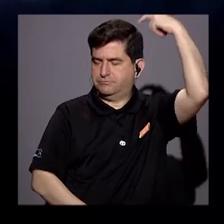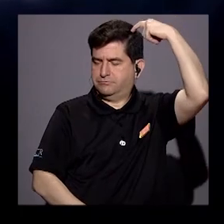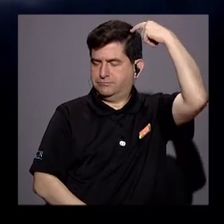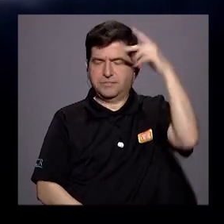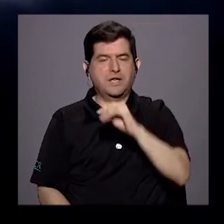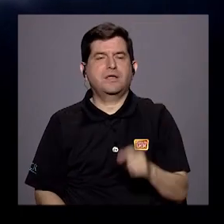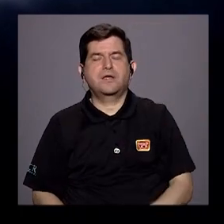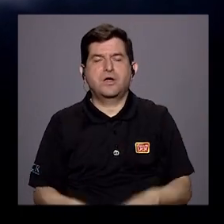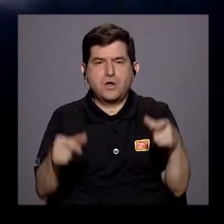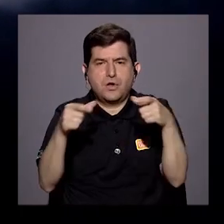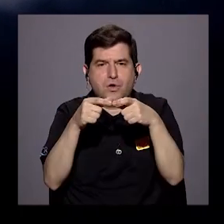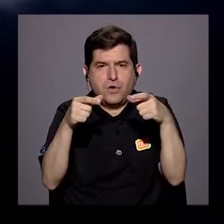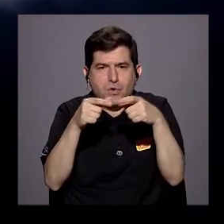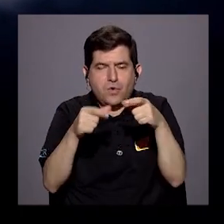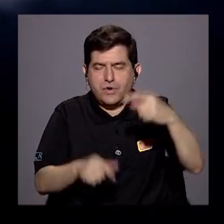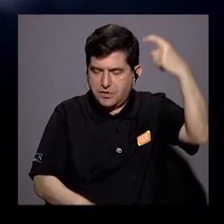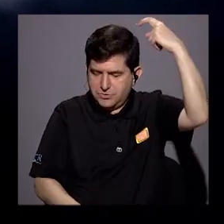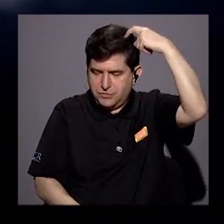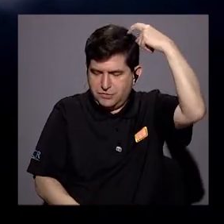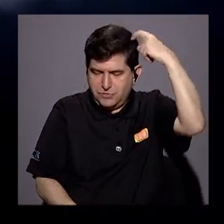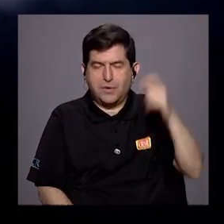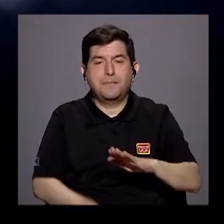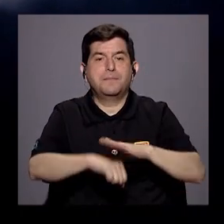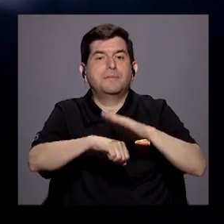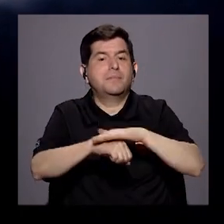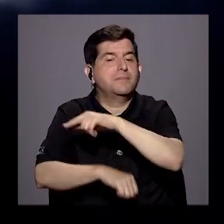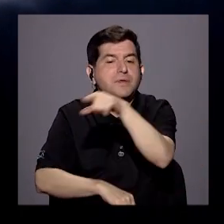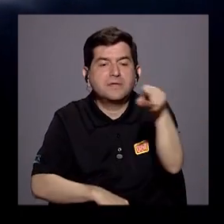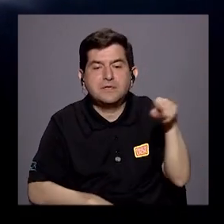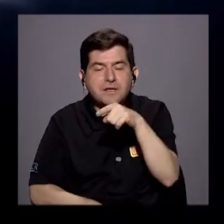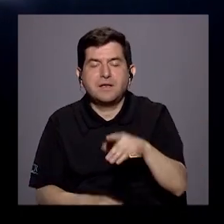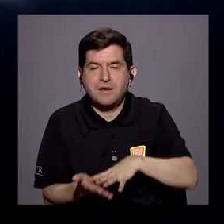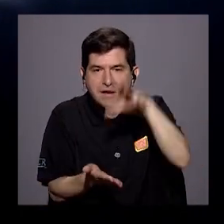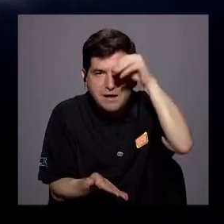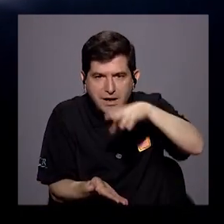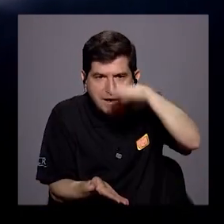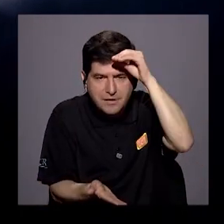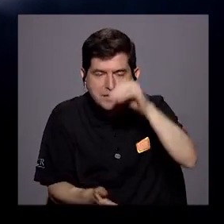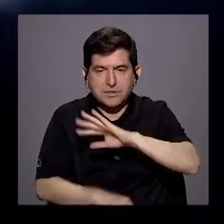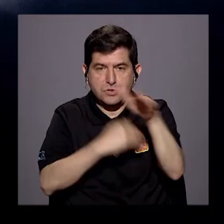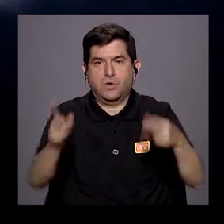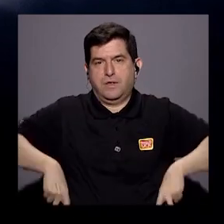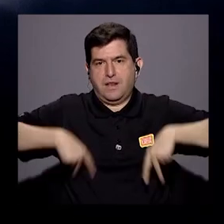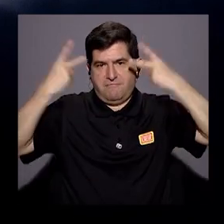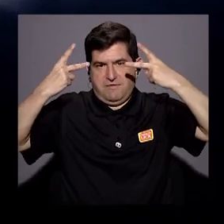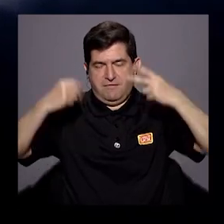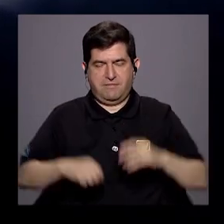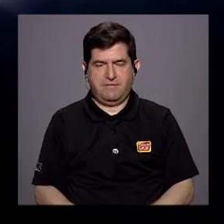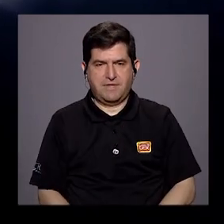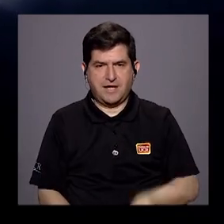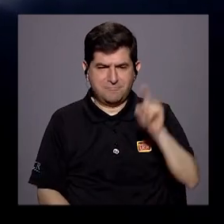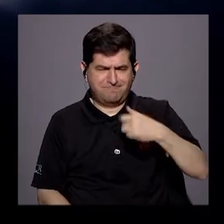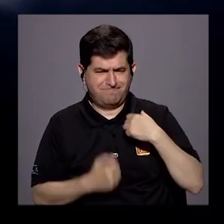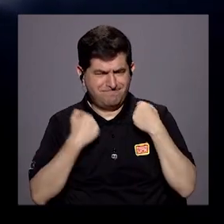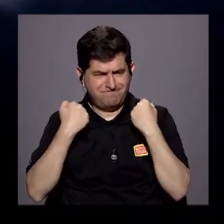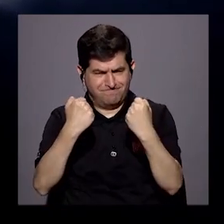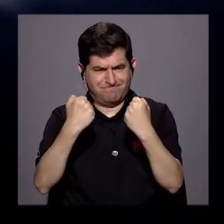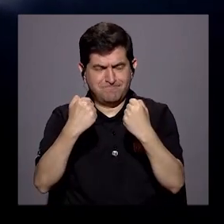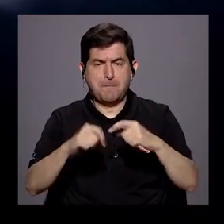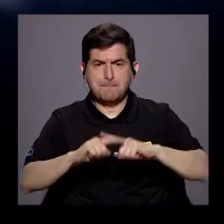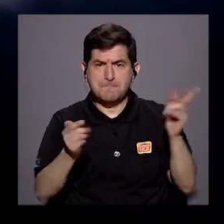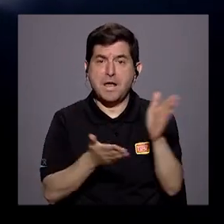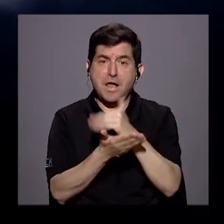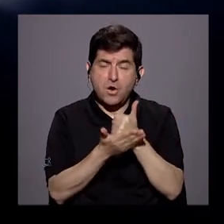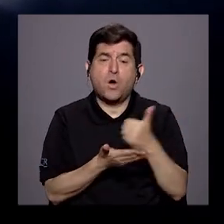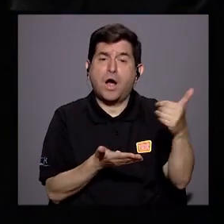y sus conexiones en el cerebro que les va a permitir el aprendizaje en el resto de su vida entonces tenemos que fortalecer ahí pero algo de